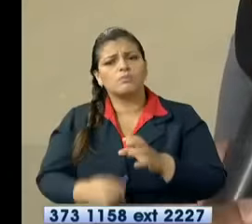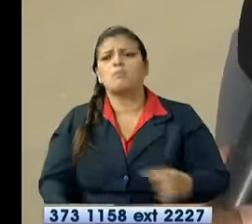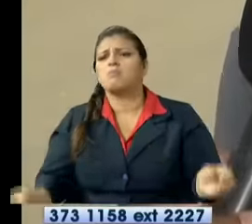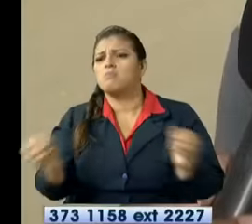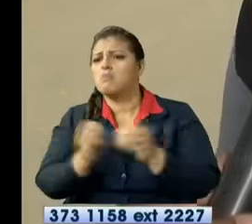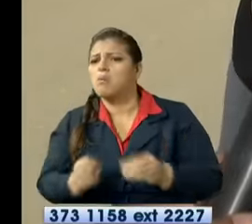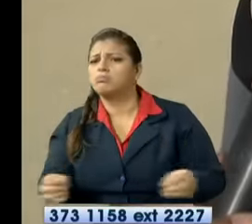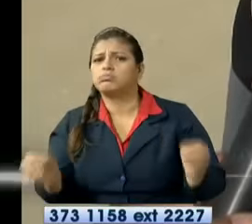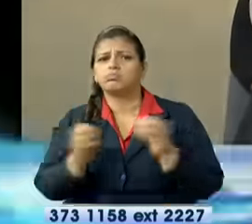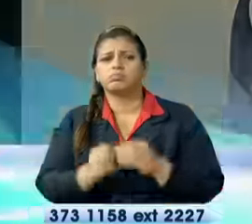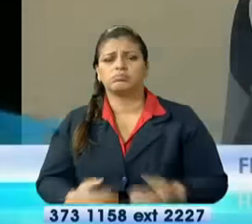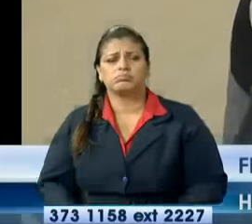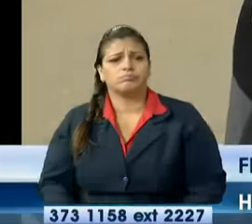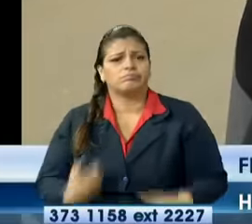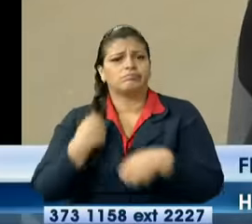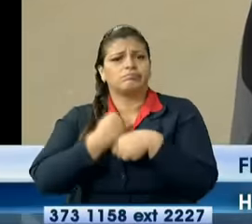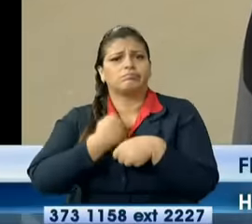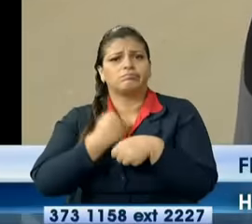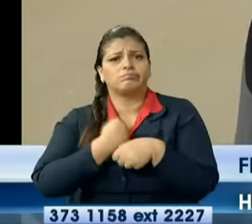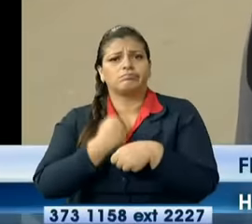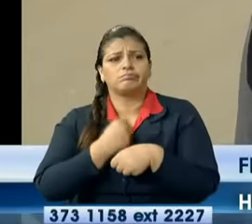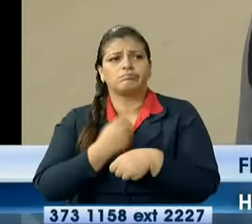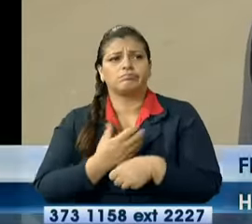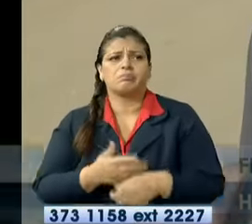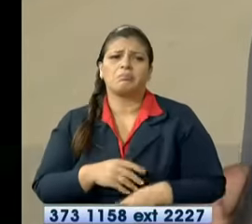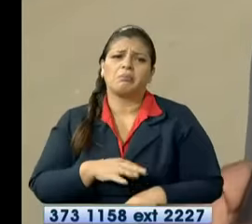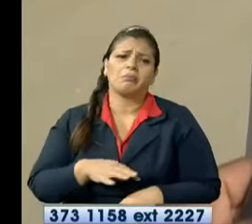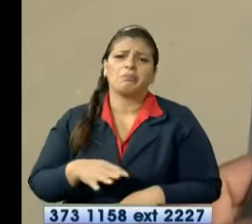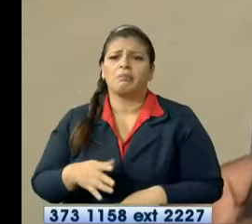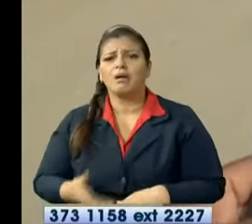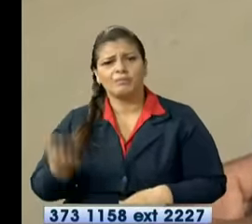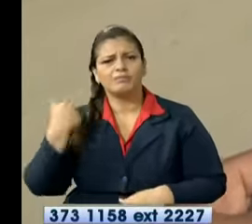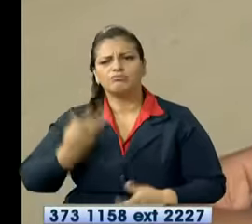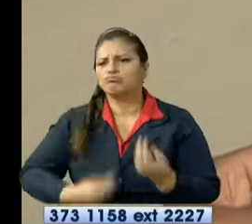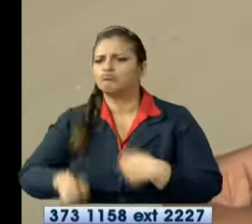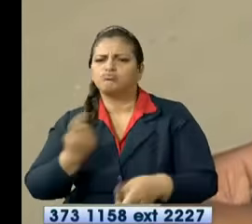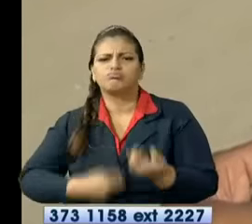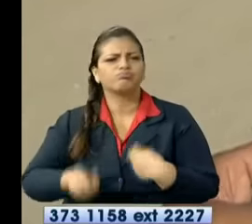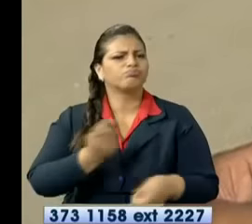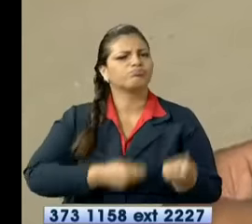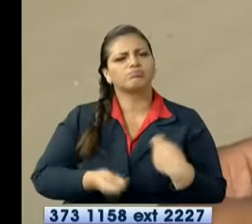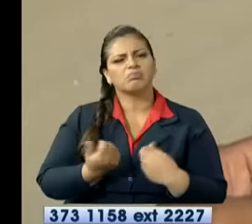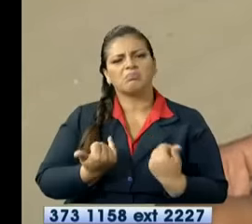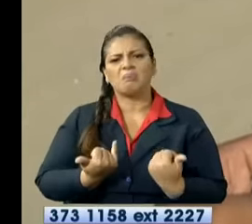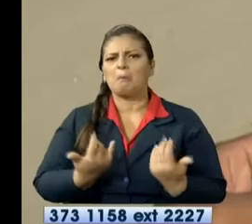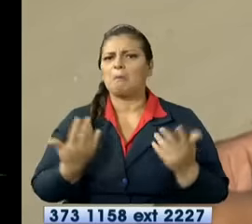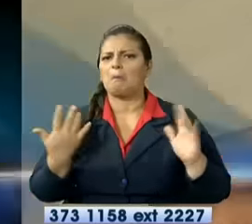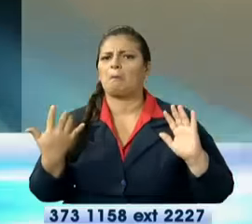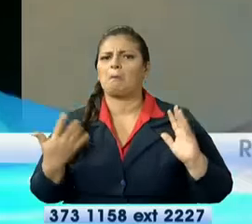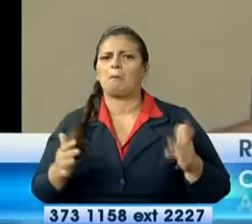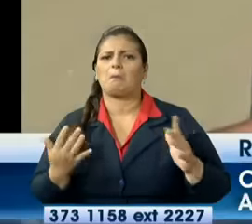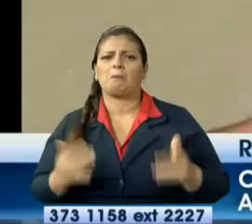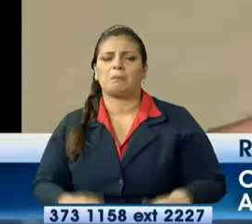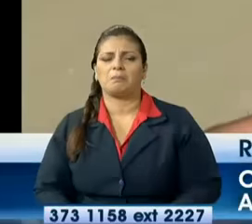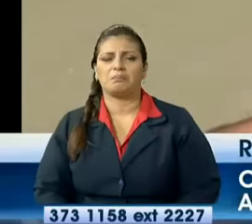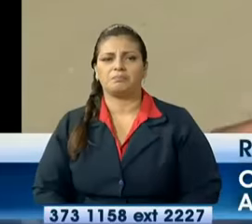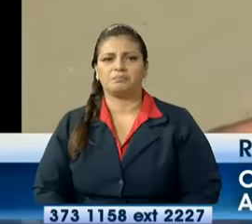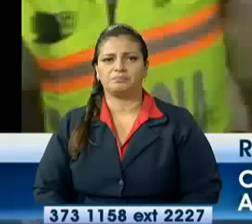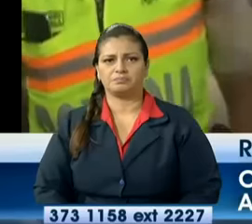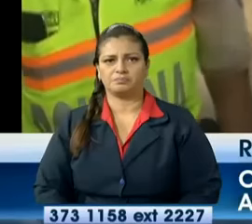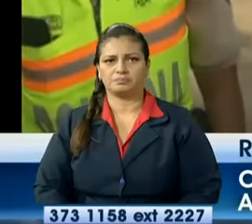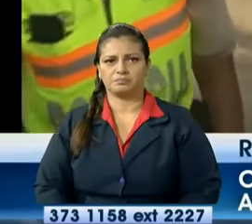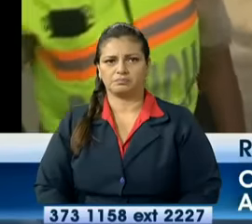bajó todito ahí porque los negocios estaban más o menos, pues uno vendía y ahorita no se vende nada. Peor con el terremoto que hubo, quedó sin nada el